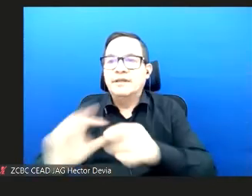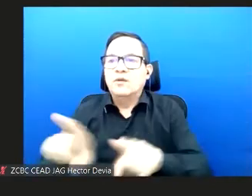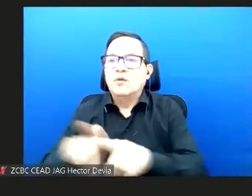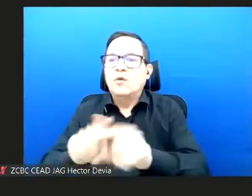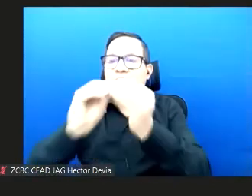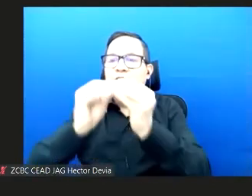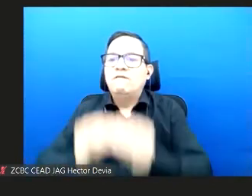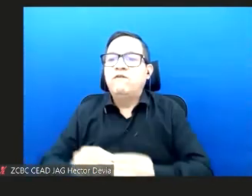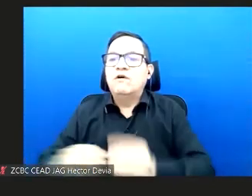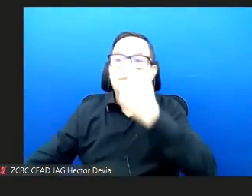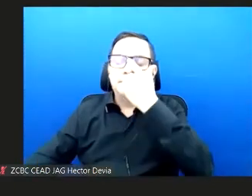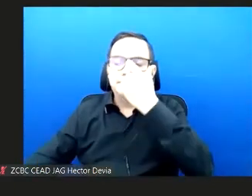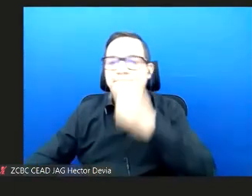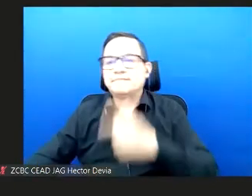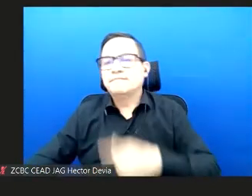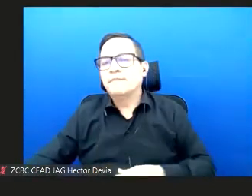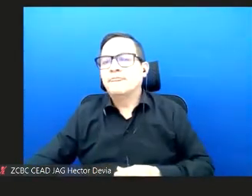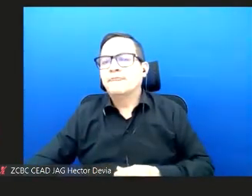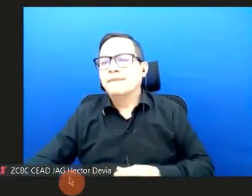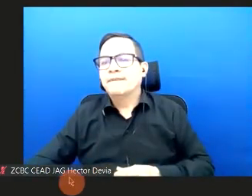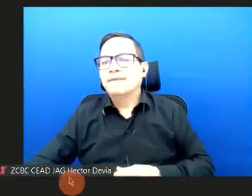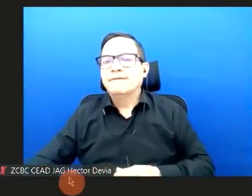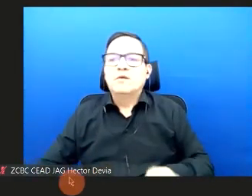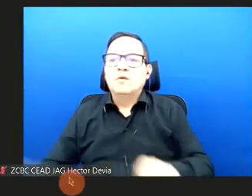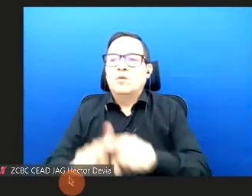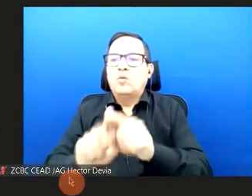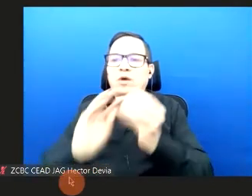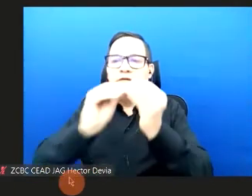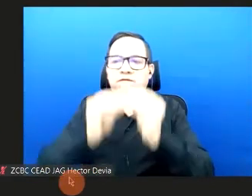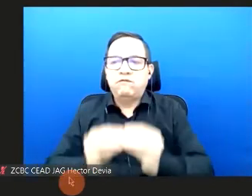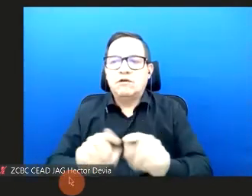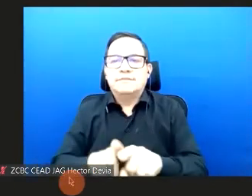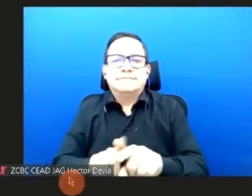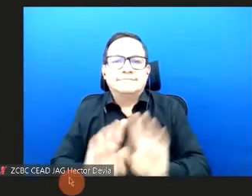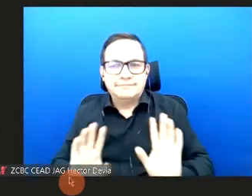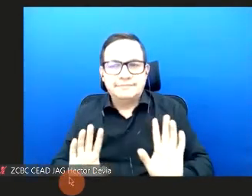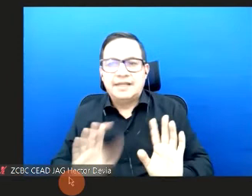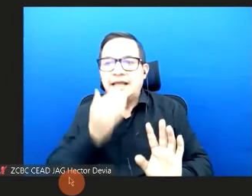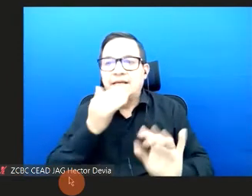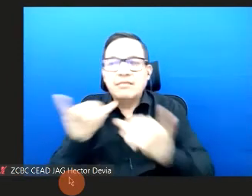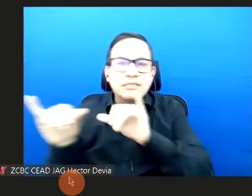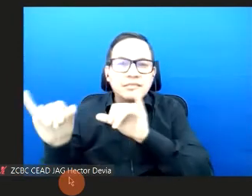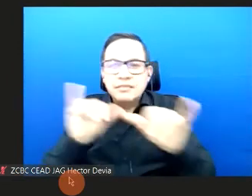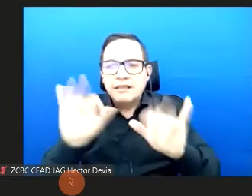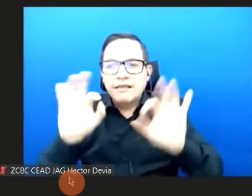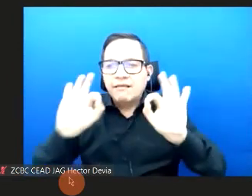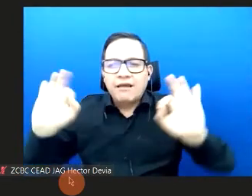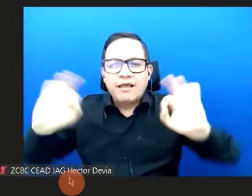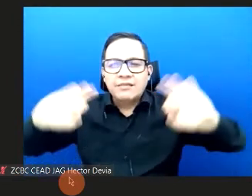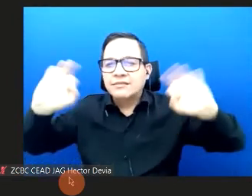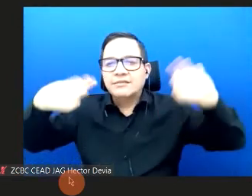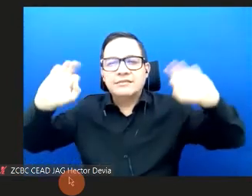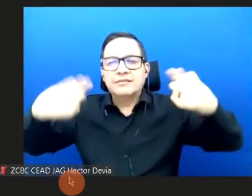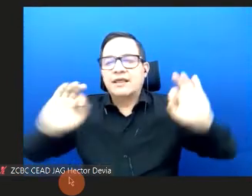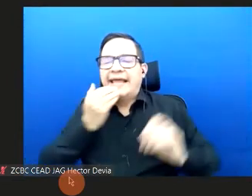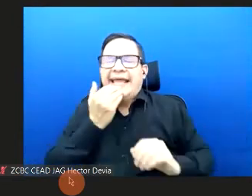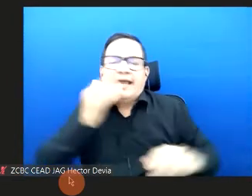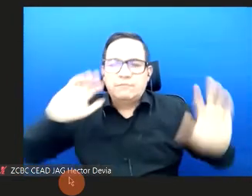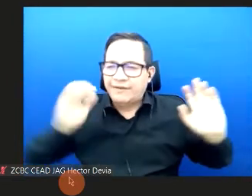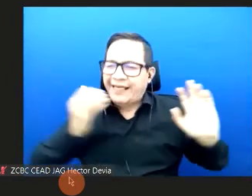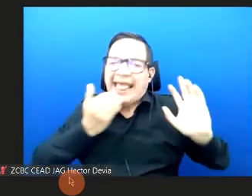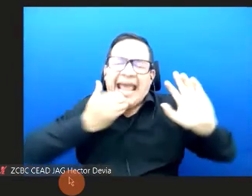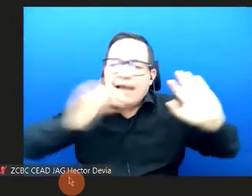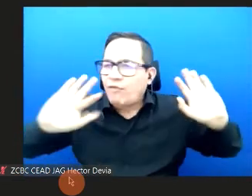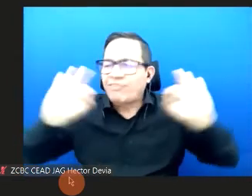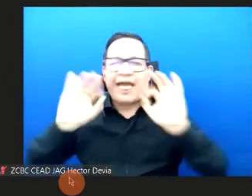Cuando los conjuntos no tienen elementos en común, la unión se representa así. Digamos que no haya, en este ejemplo, nada en